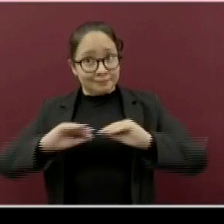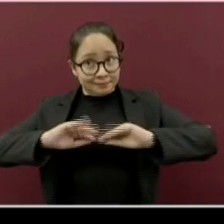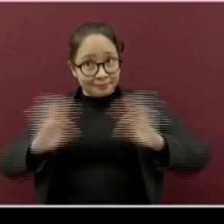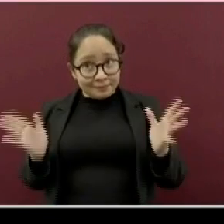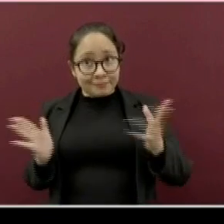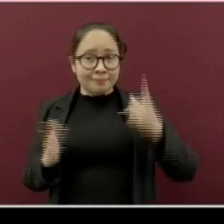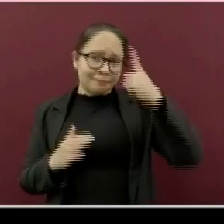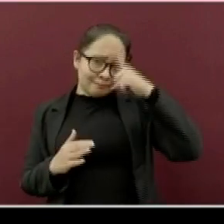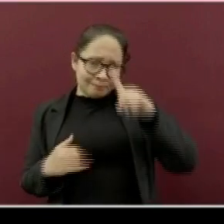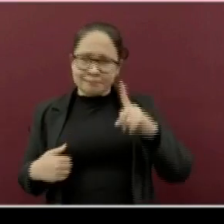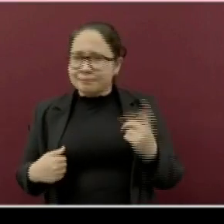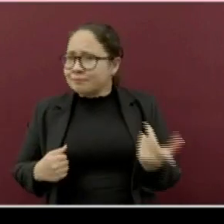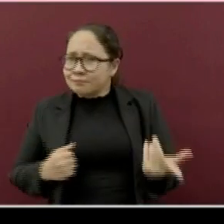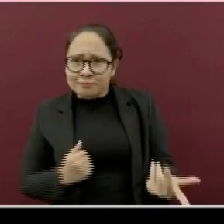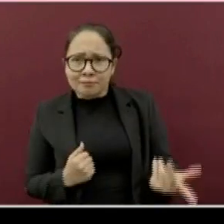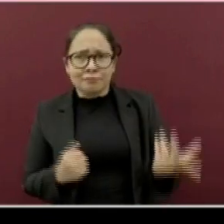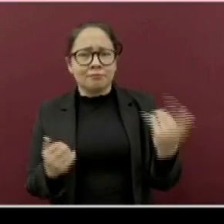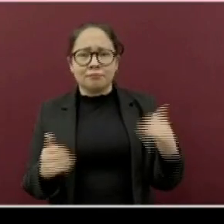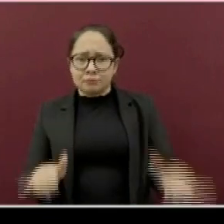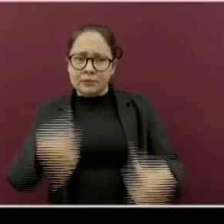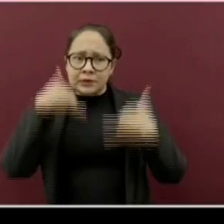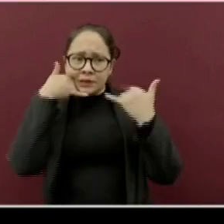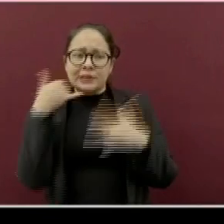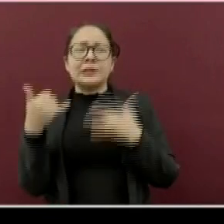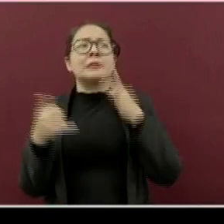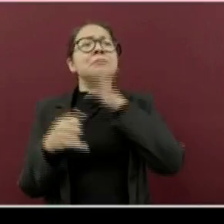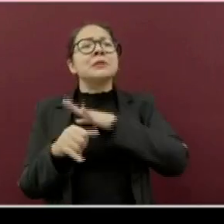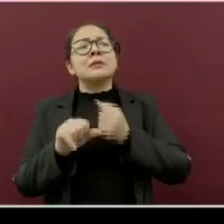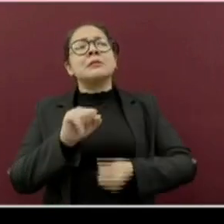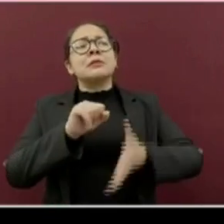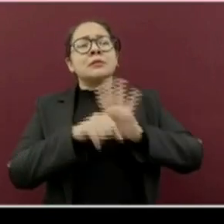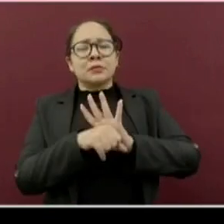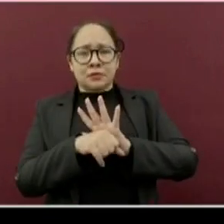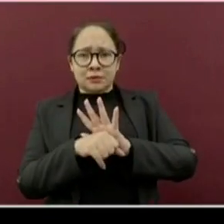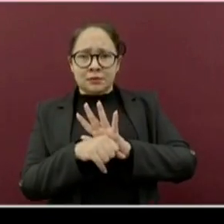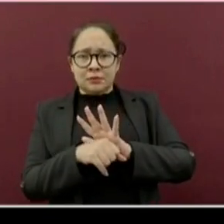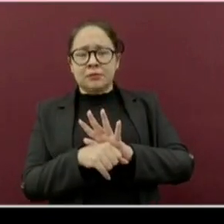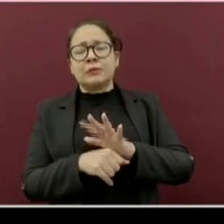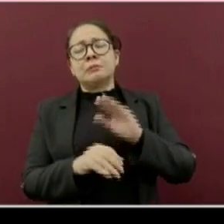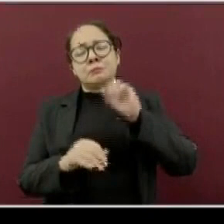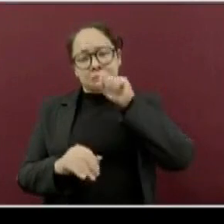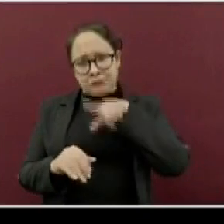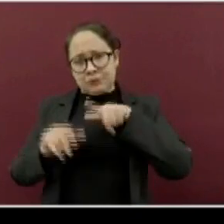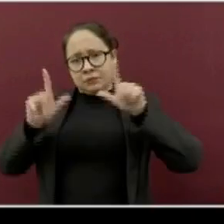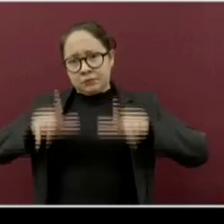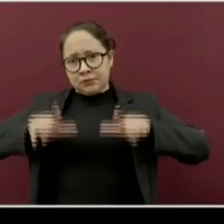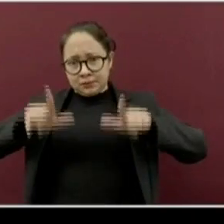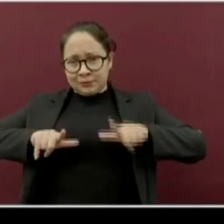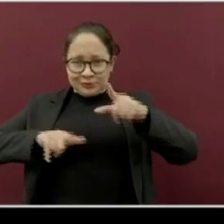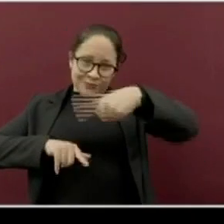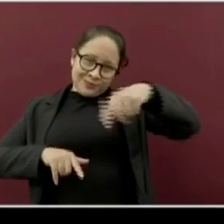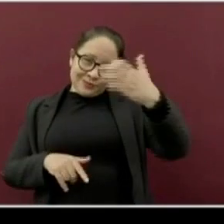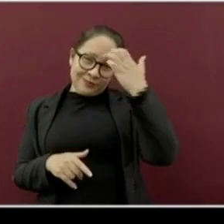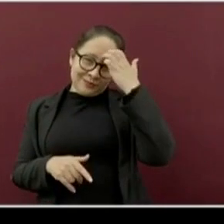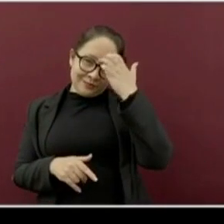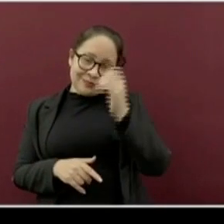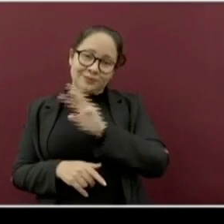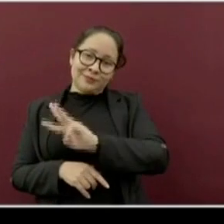800-0123-456, para llamar en el caso de síntomas de COVID-19 y en la página que ustedes ya conocen,